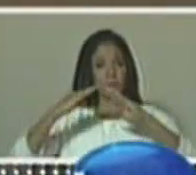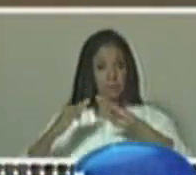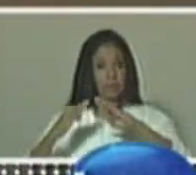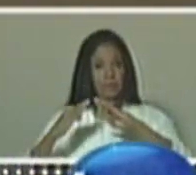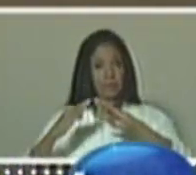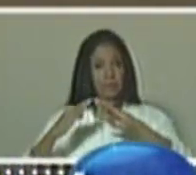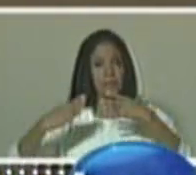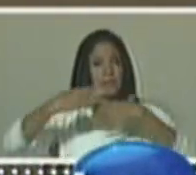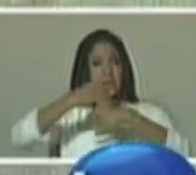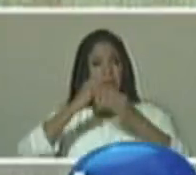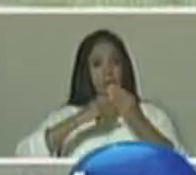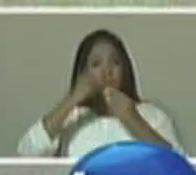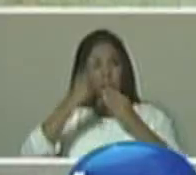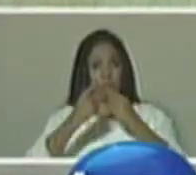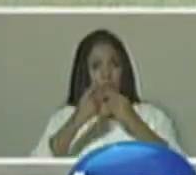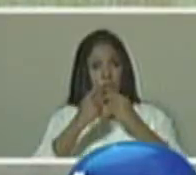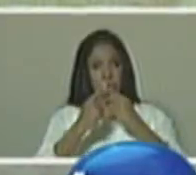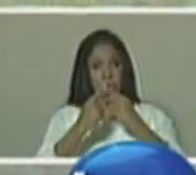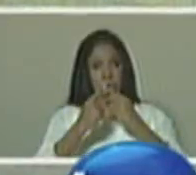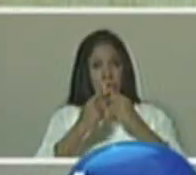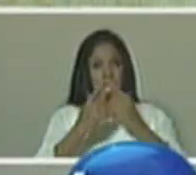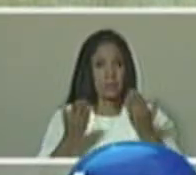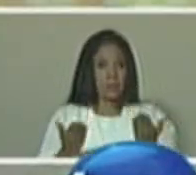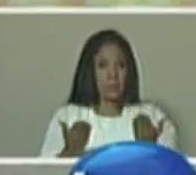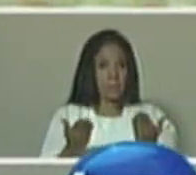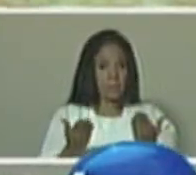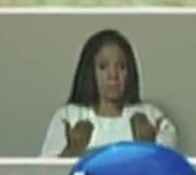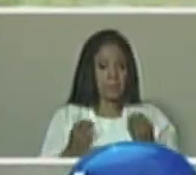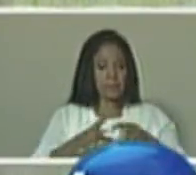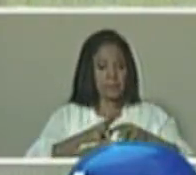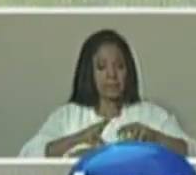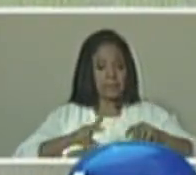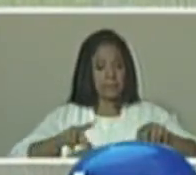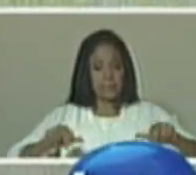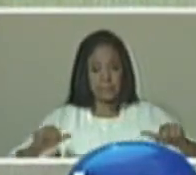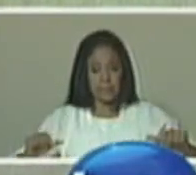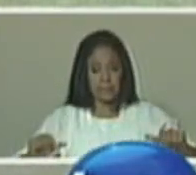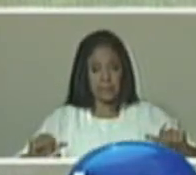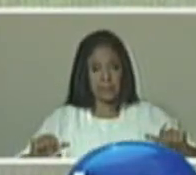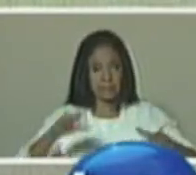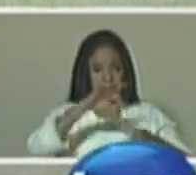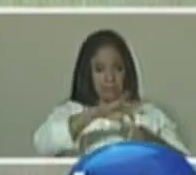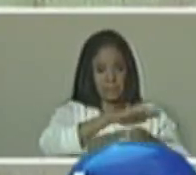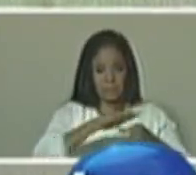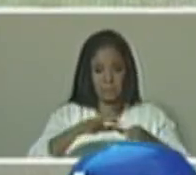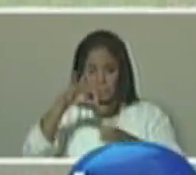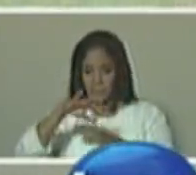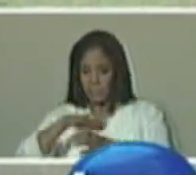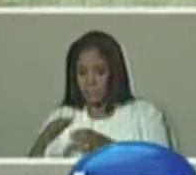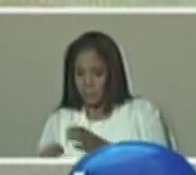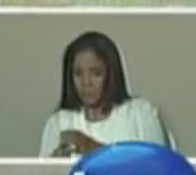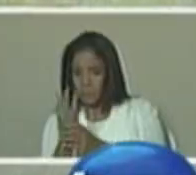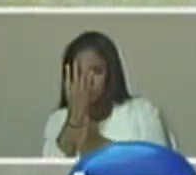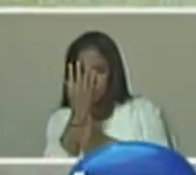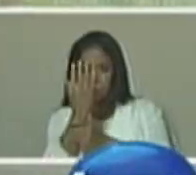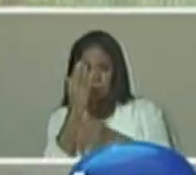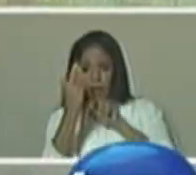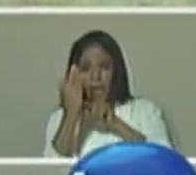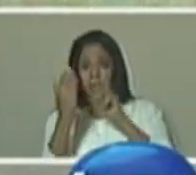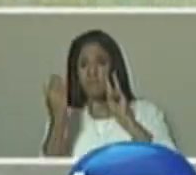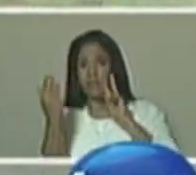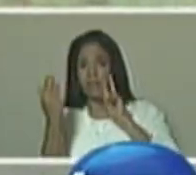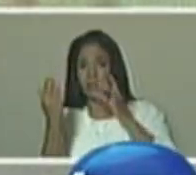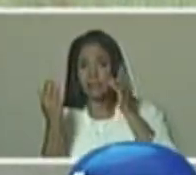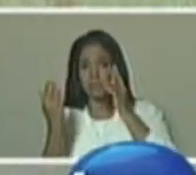haría un proyecto de granjas sostenibles. Pues observo cantidades de jóvenes que no tienen para